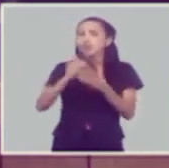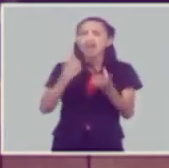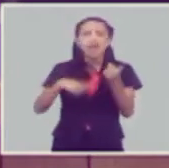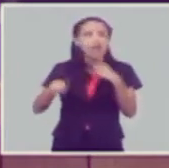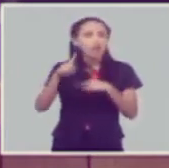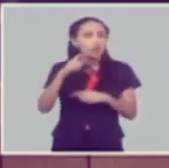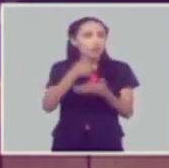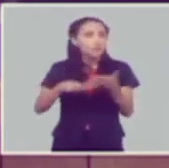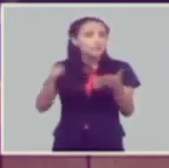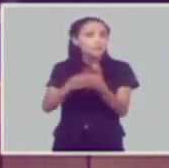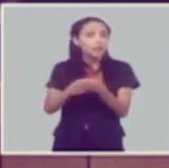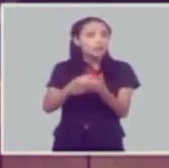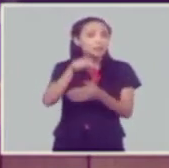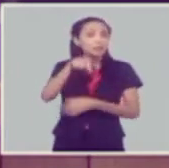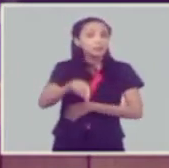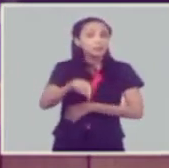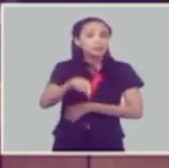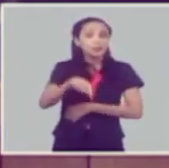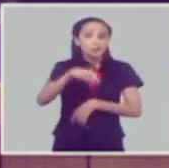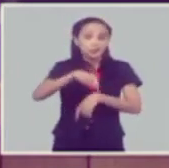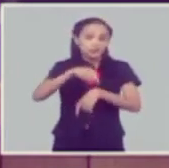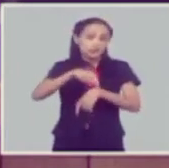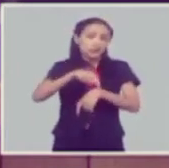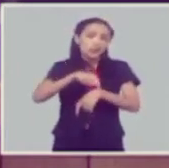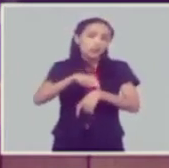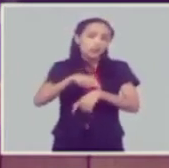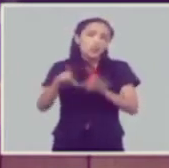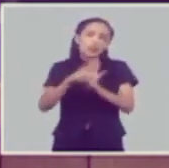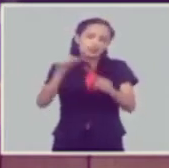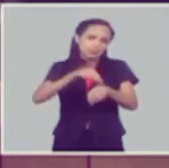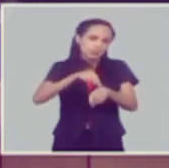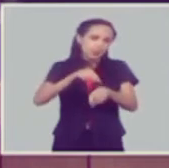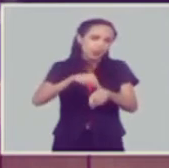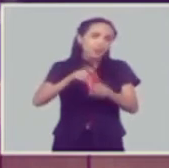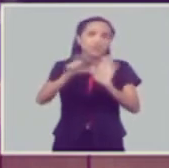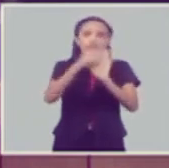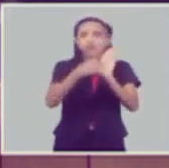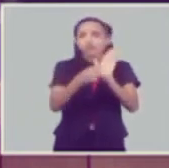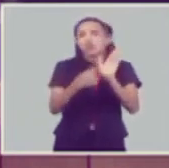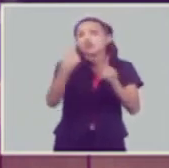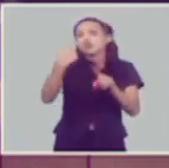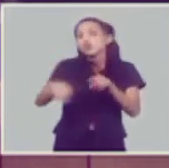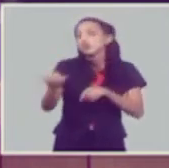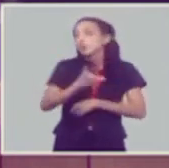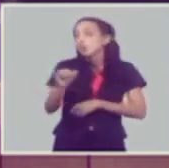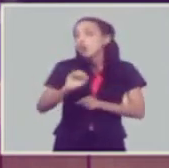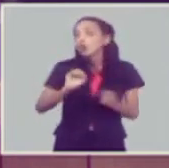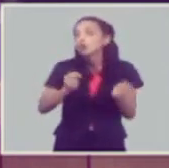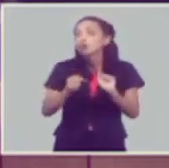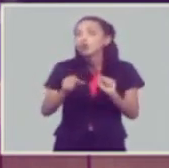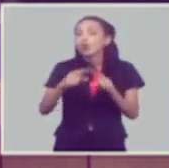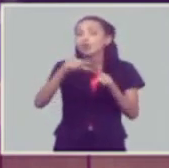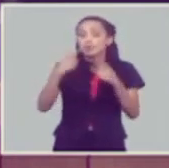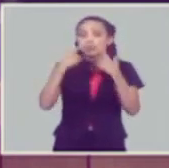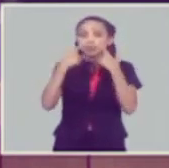las previstas en las disposiciones transitorias de la Constitución y otras que regulan temas de interés para la